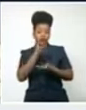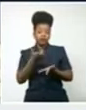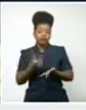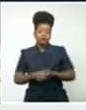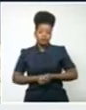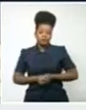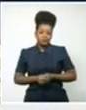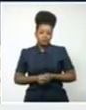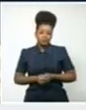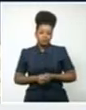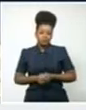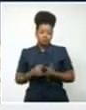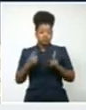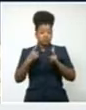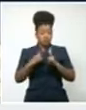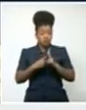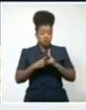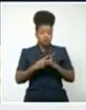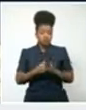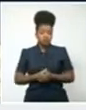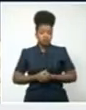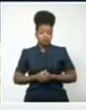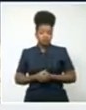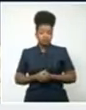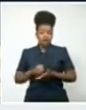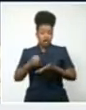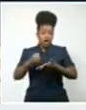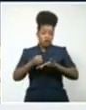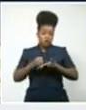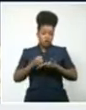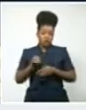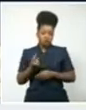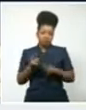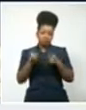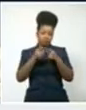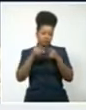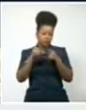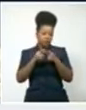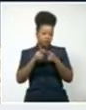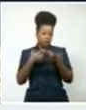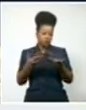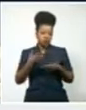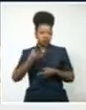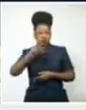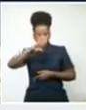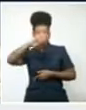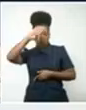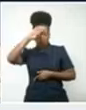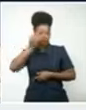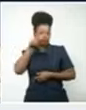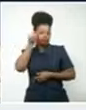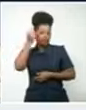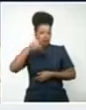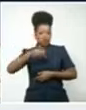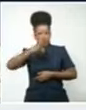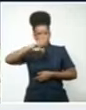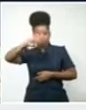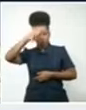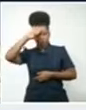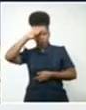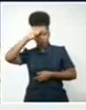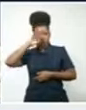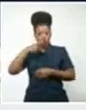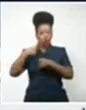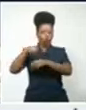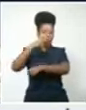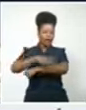y la ventaja que tiene, primero, que es cubano, y que no dependemos de nadie para ello,